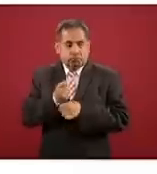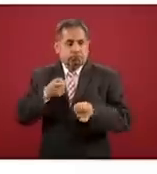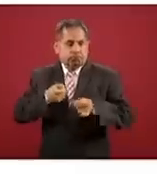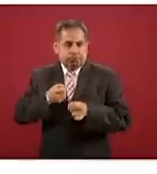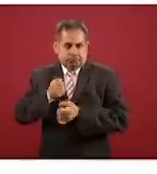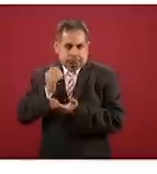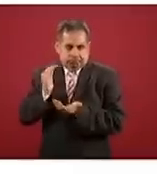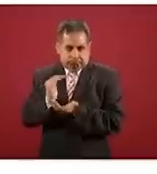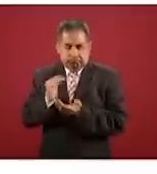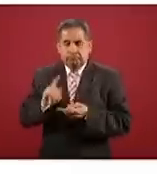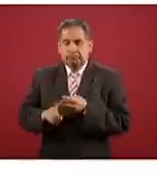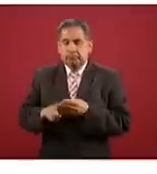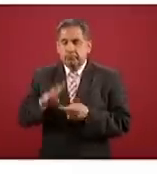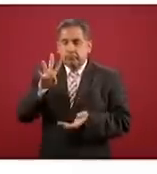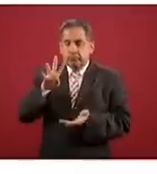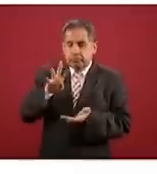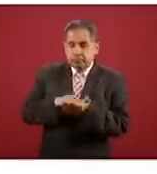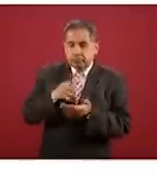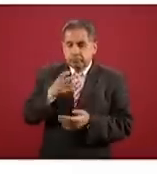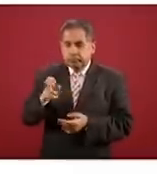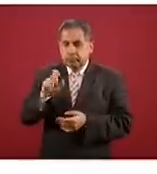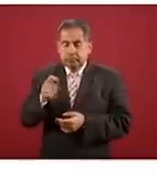457 granadas,